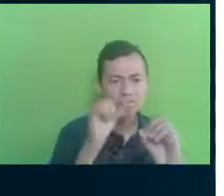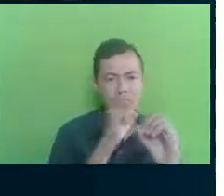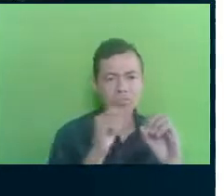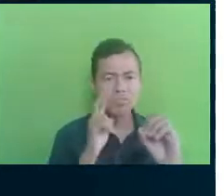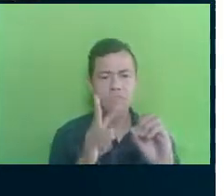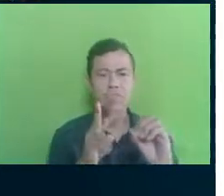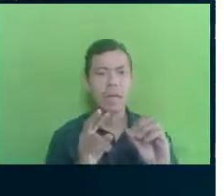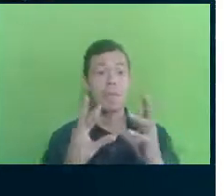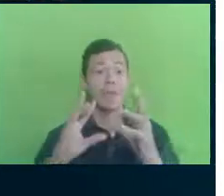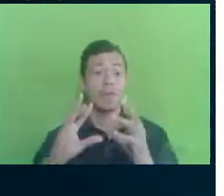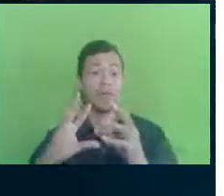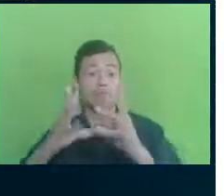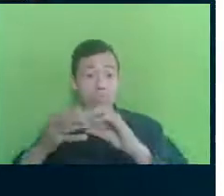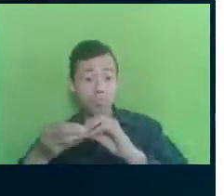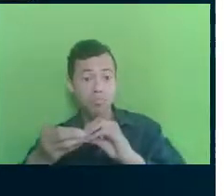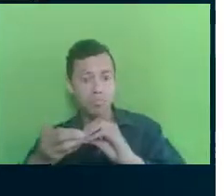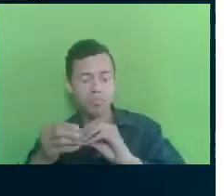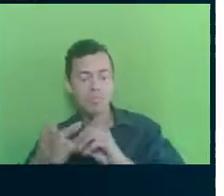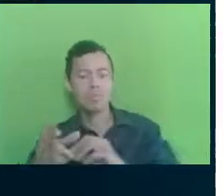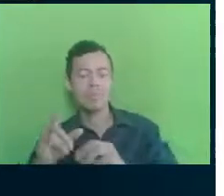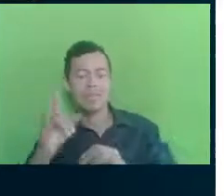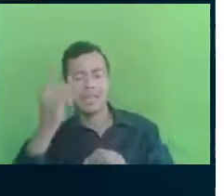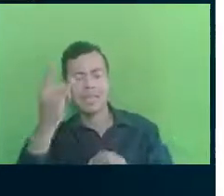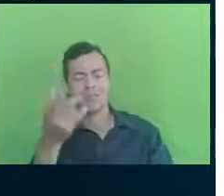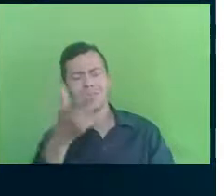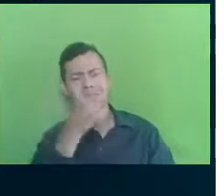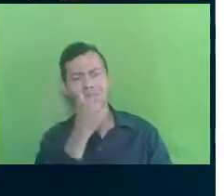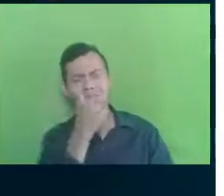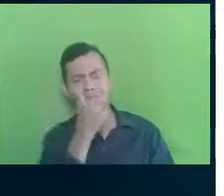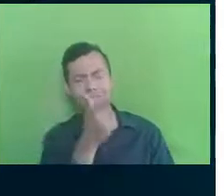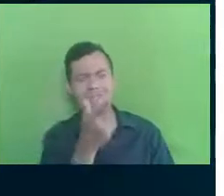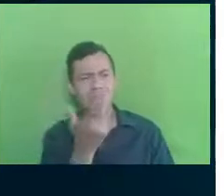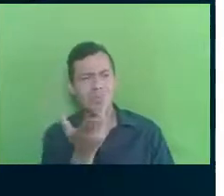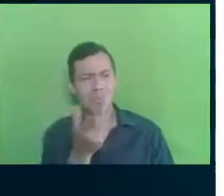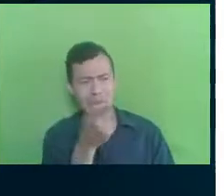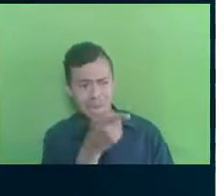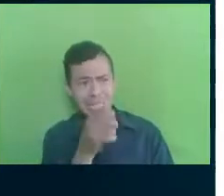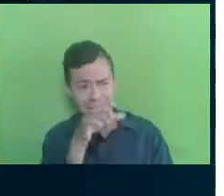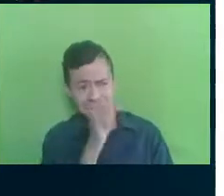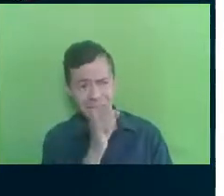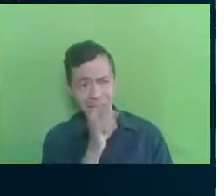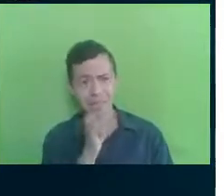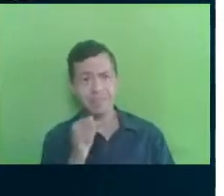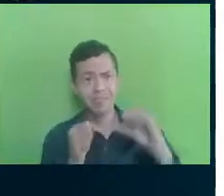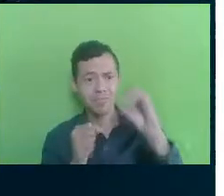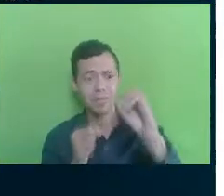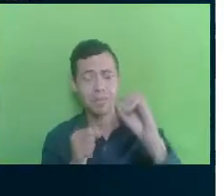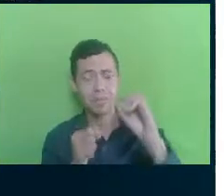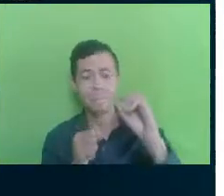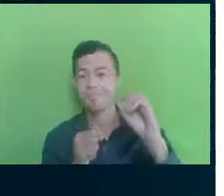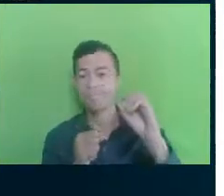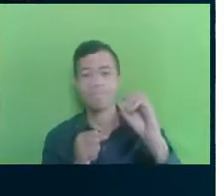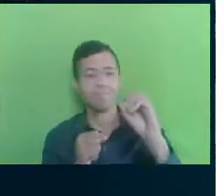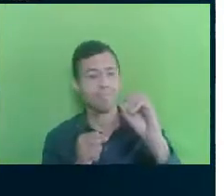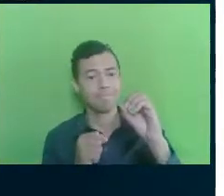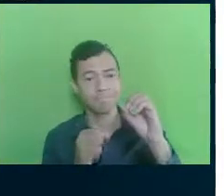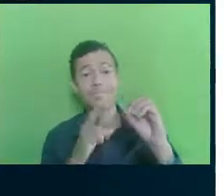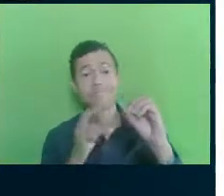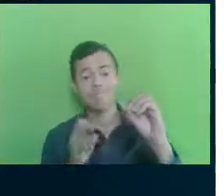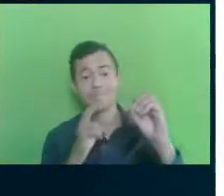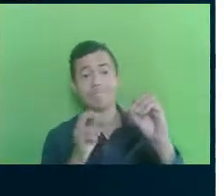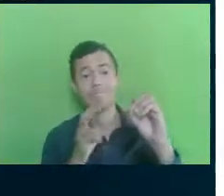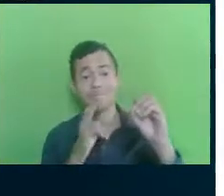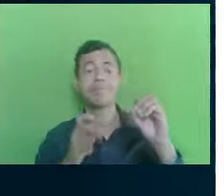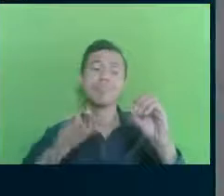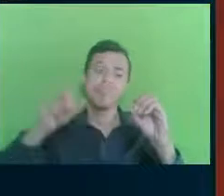un algoritmo poder entender a mano alzada el dígito y decir, es un 0, realmente es un poco más complejo y